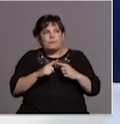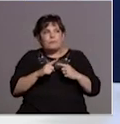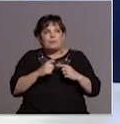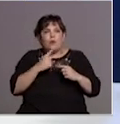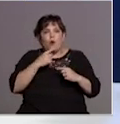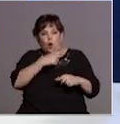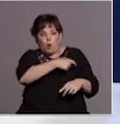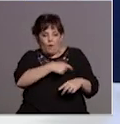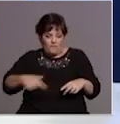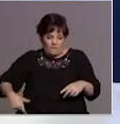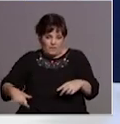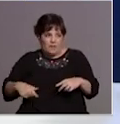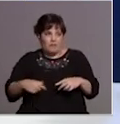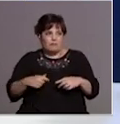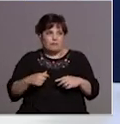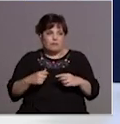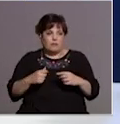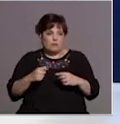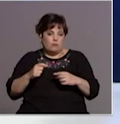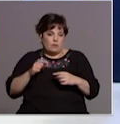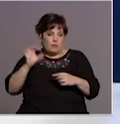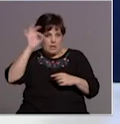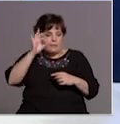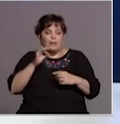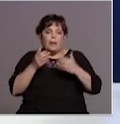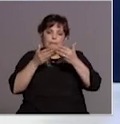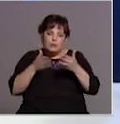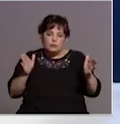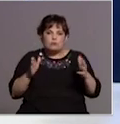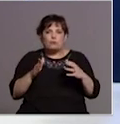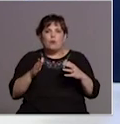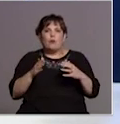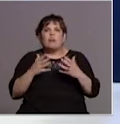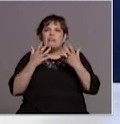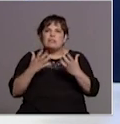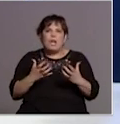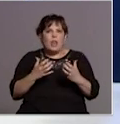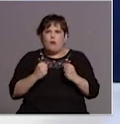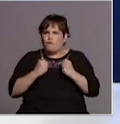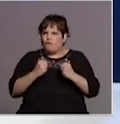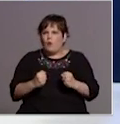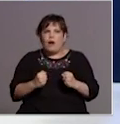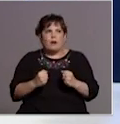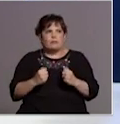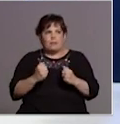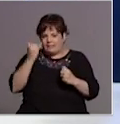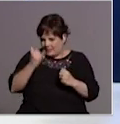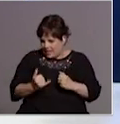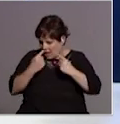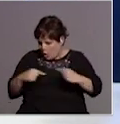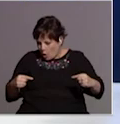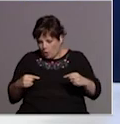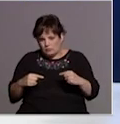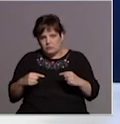el gobierno británico se lanzó una una apuesta demasiado fuerte para los recursos con que contaba y sobre